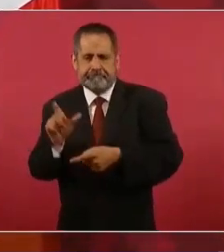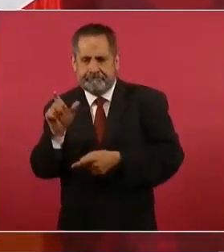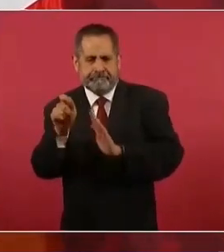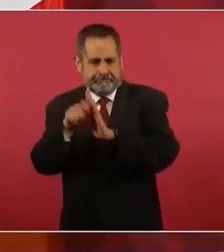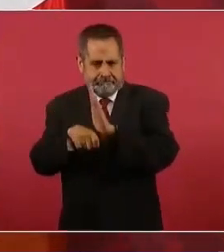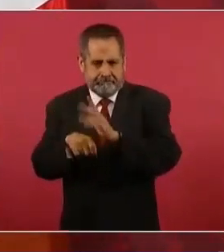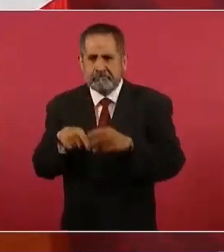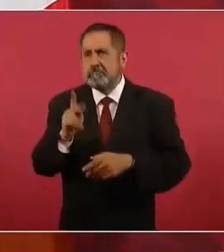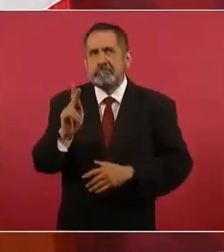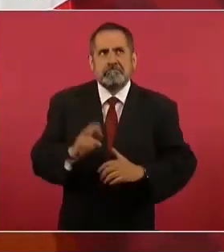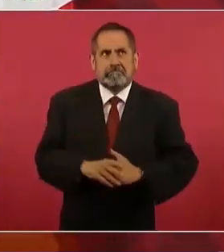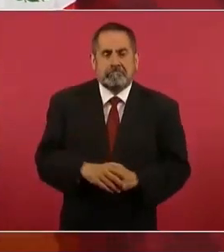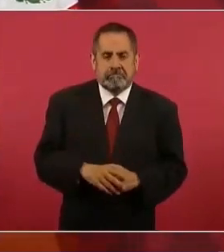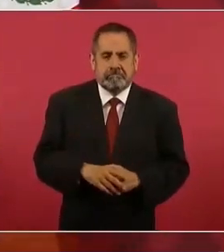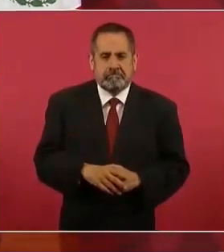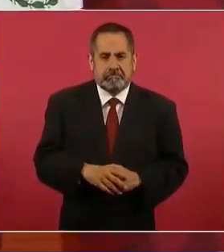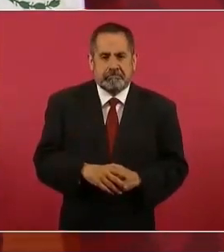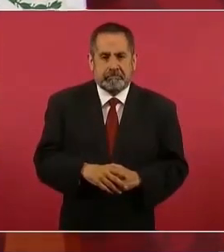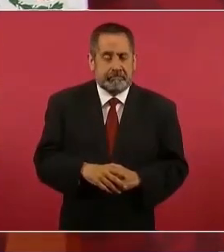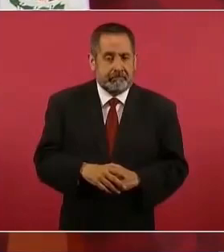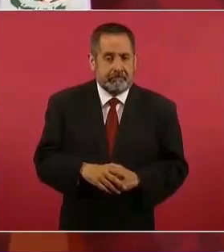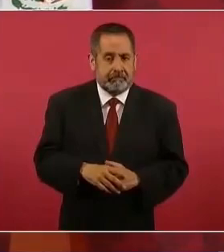Pero,